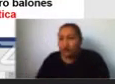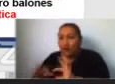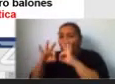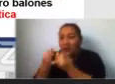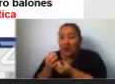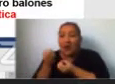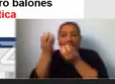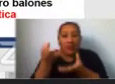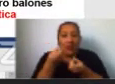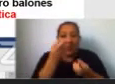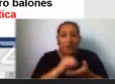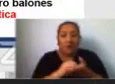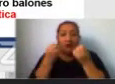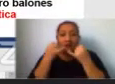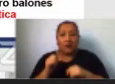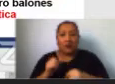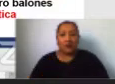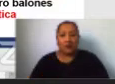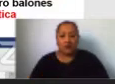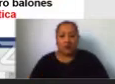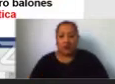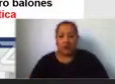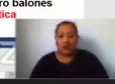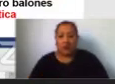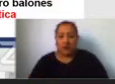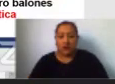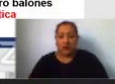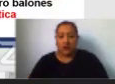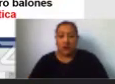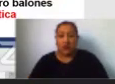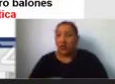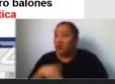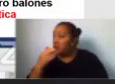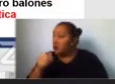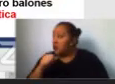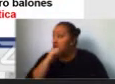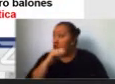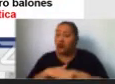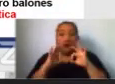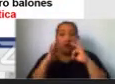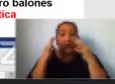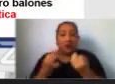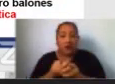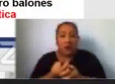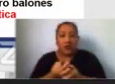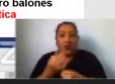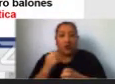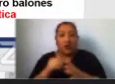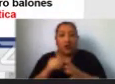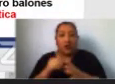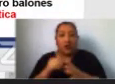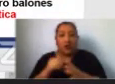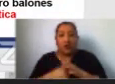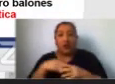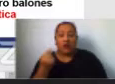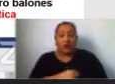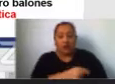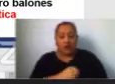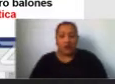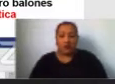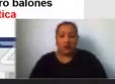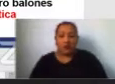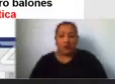mejore la información hacia ellos, dado que esperan noticias de sus familiares en las afueras de los hospitales.